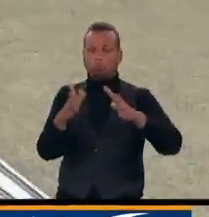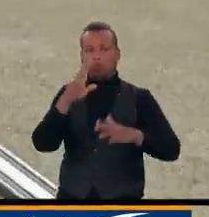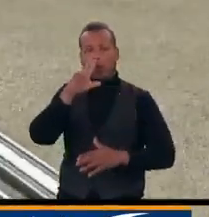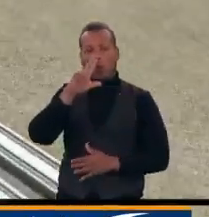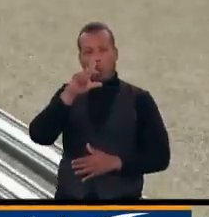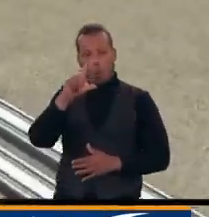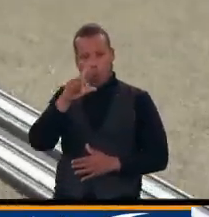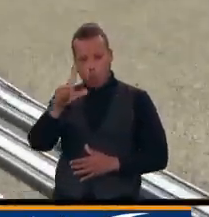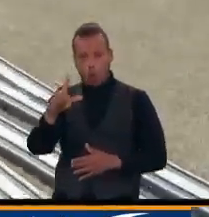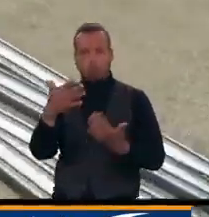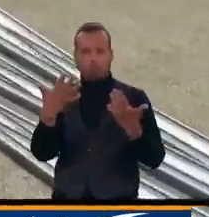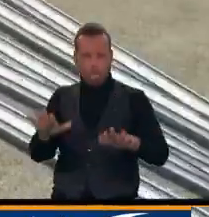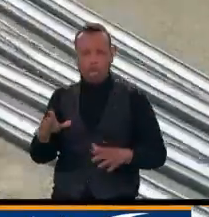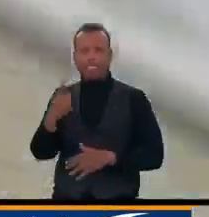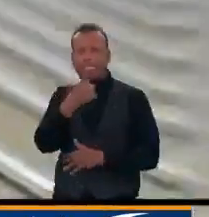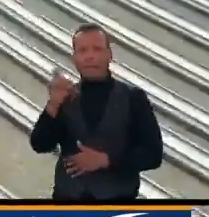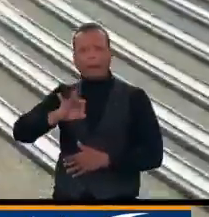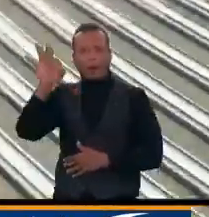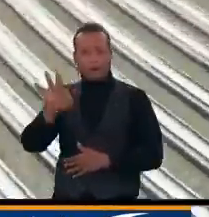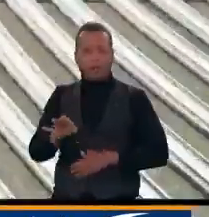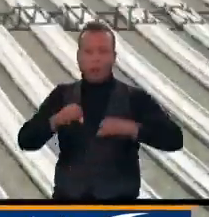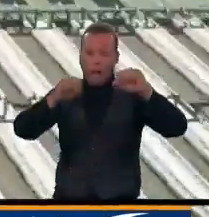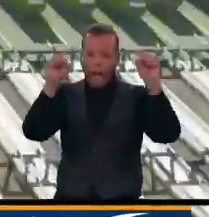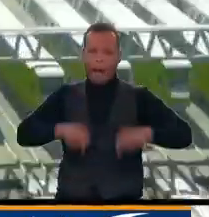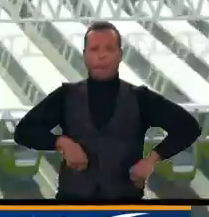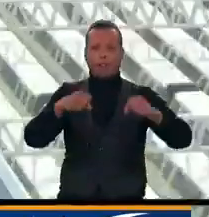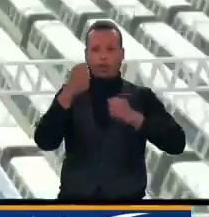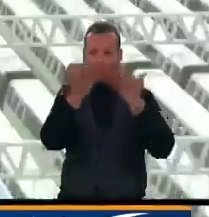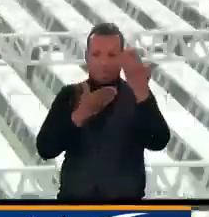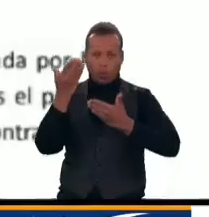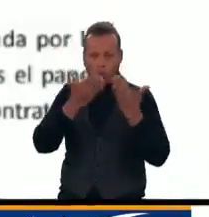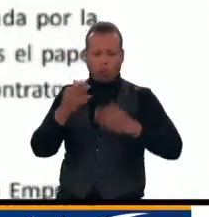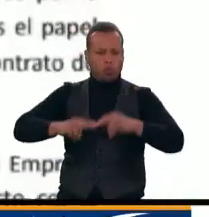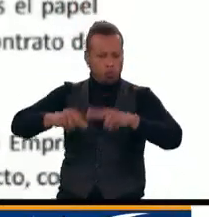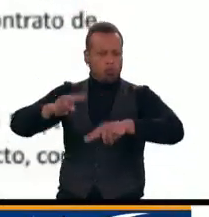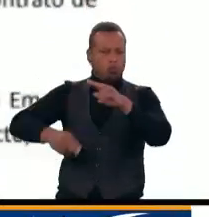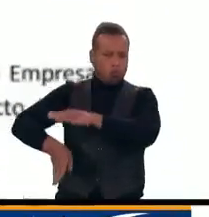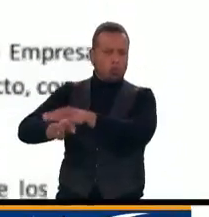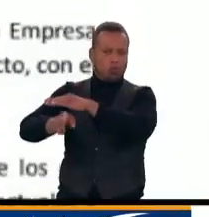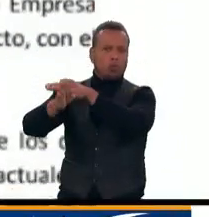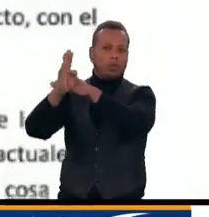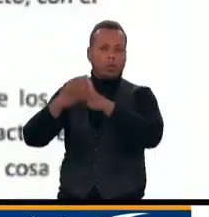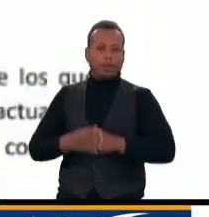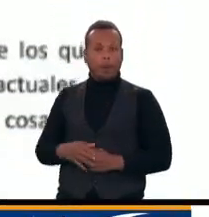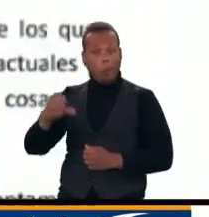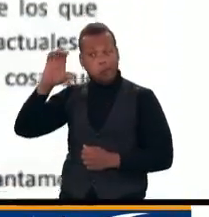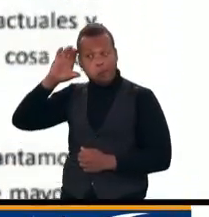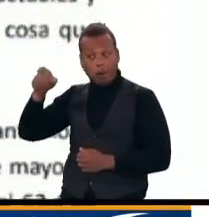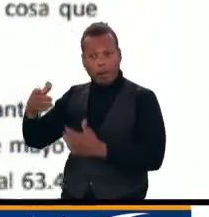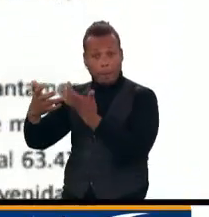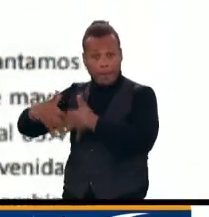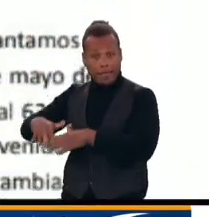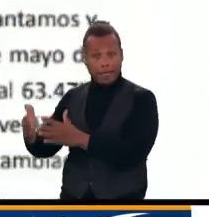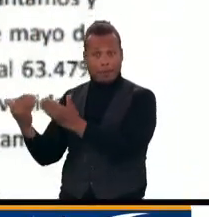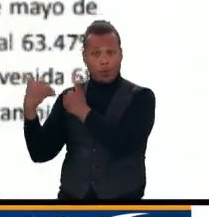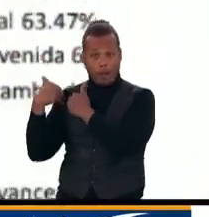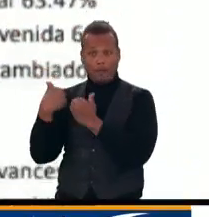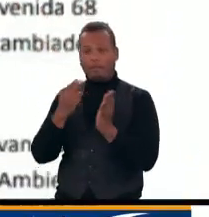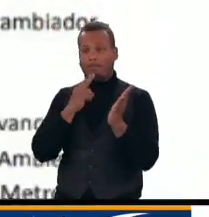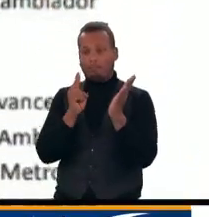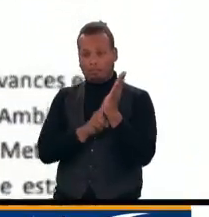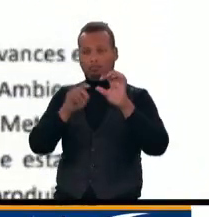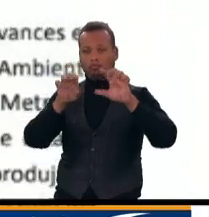Bosa ya cuentan con la no objeción, allá no tenemos dificultades. Hay otros elementos de estructuras más cerca hacia la calle